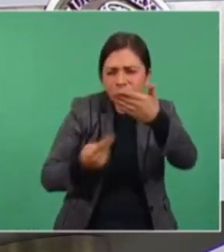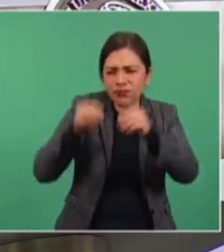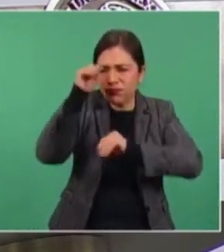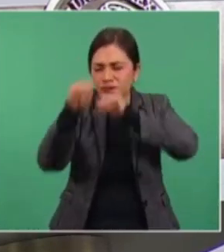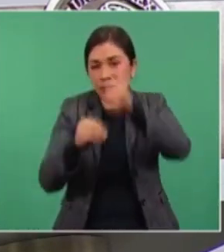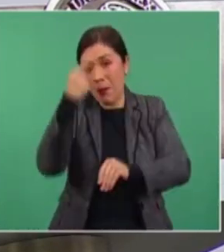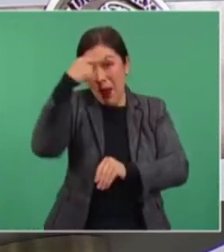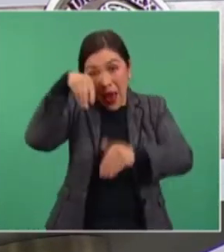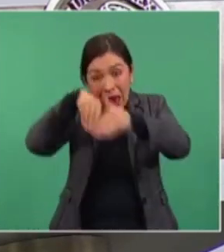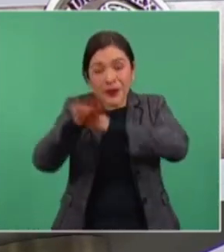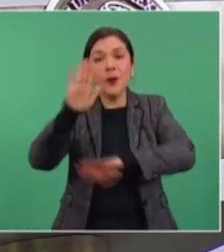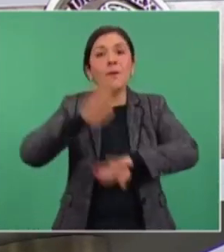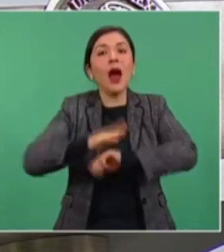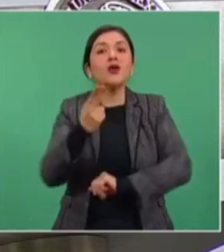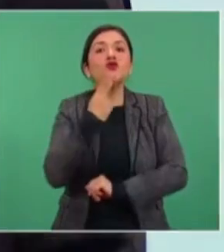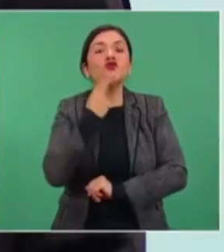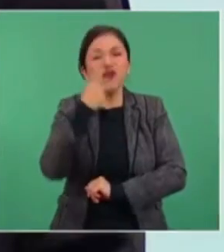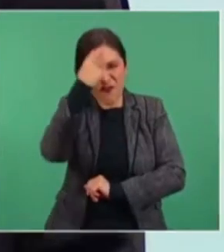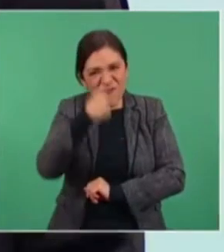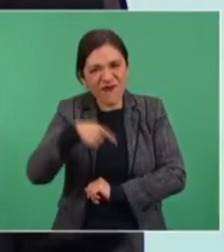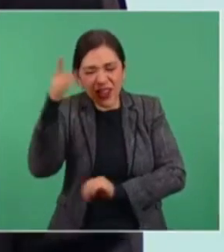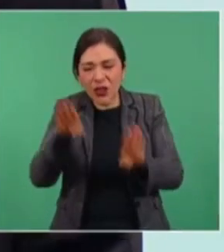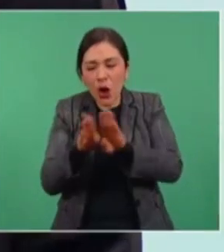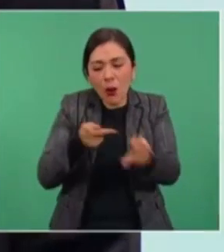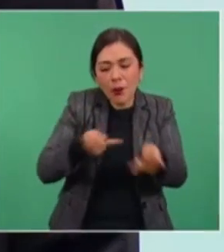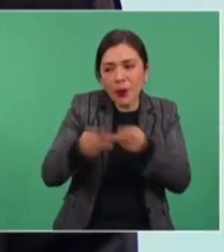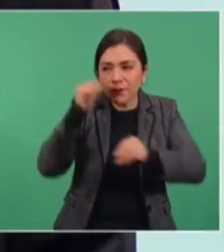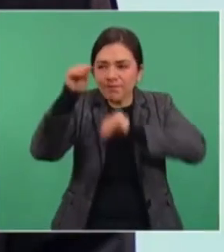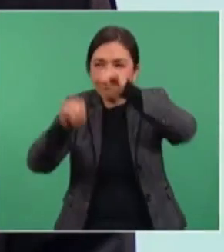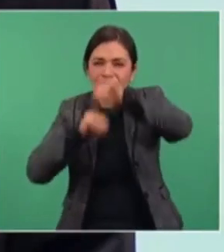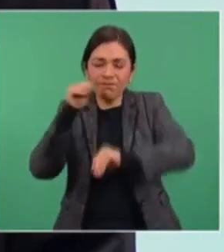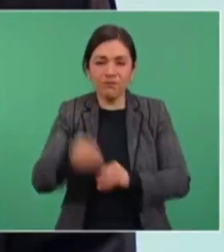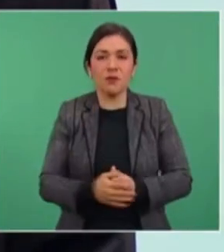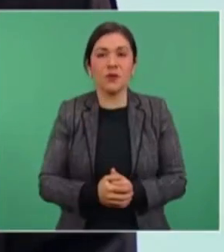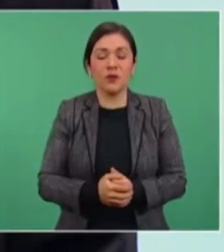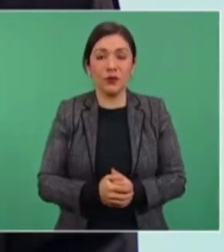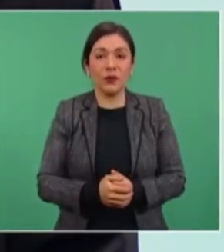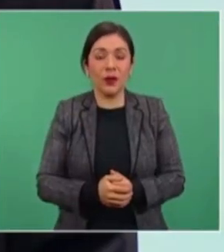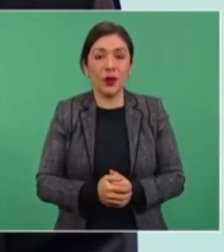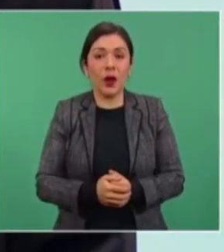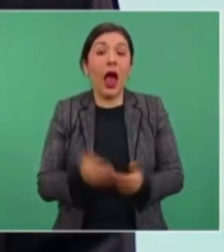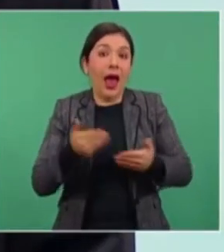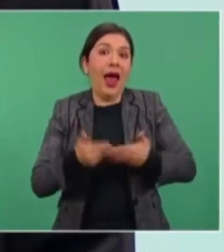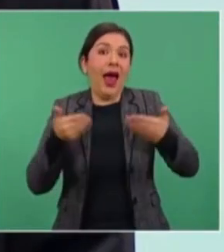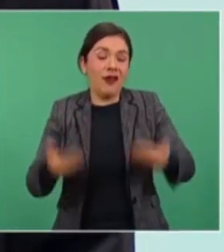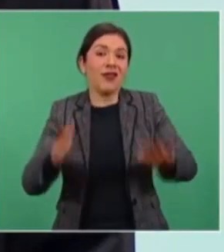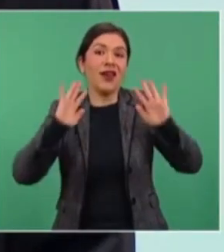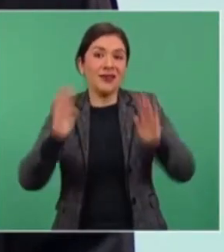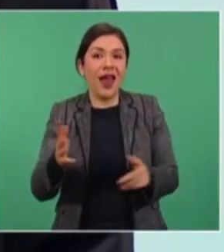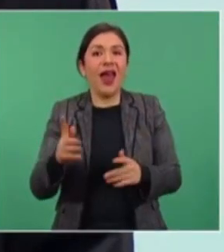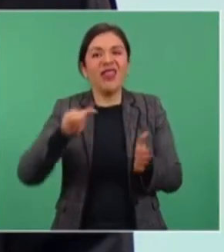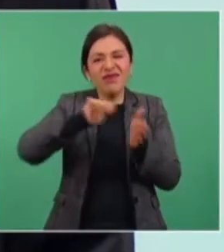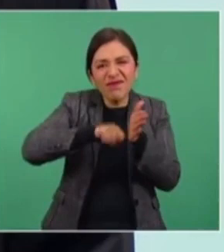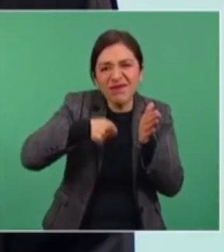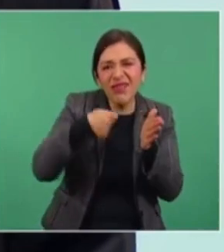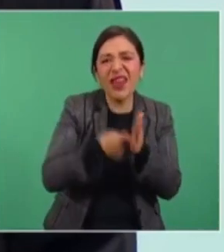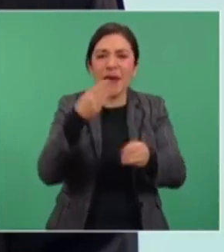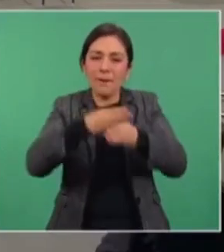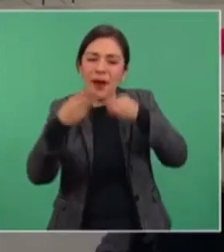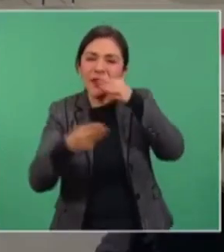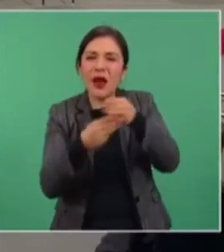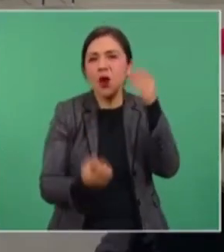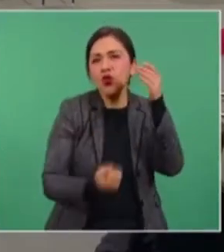su uso, su planeación y diseño. Con los nuevos materiales y nuevas técnicas